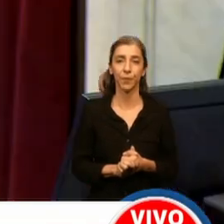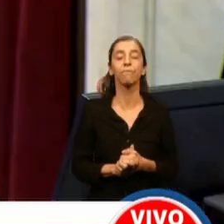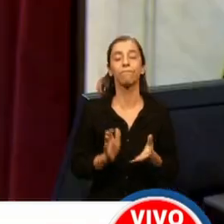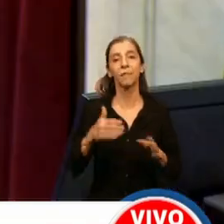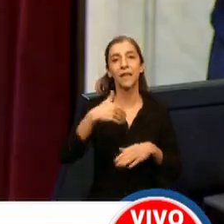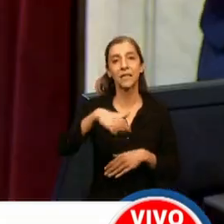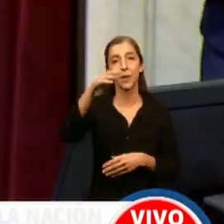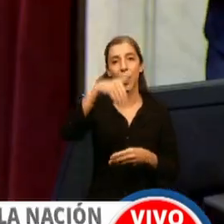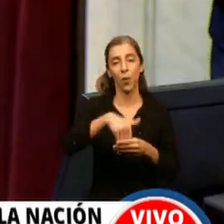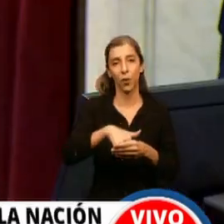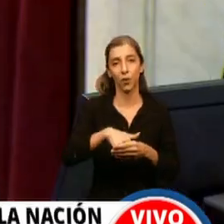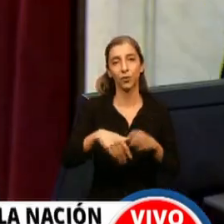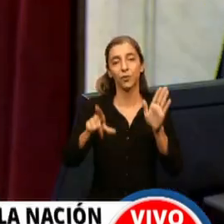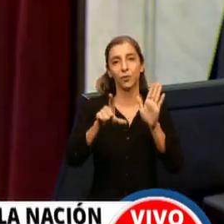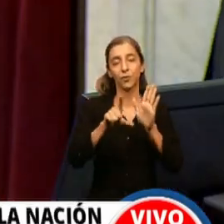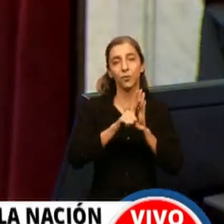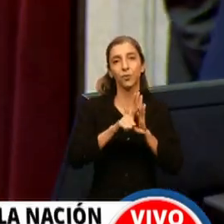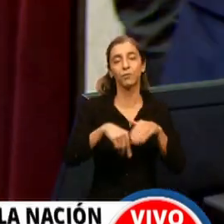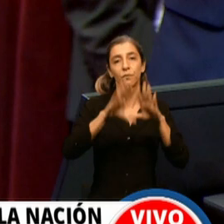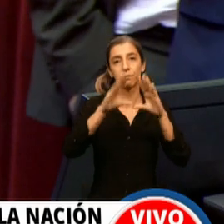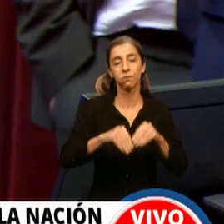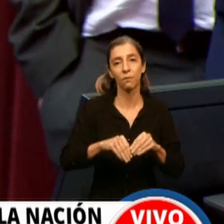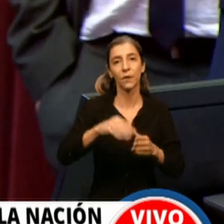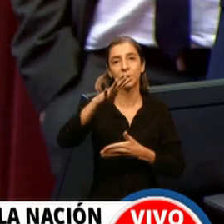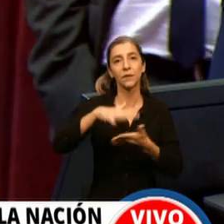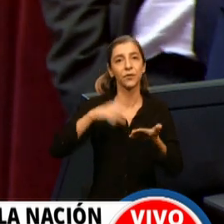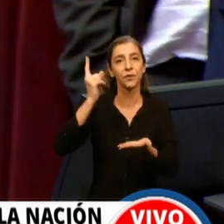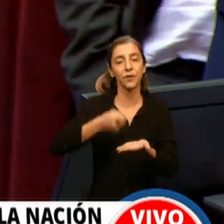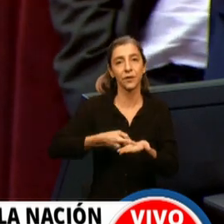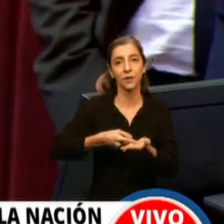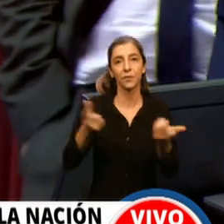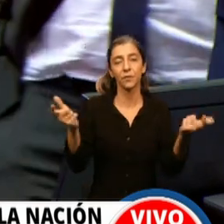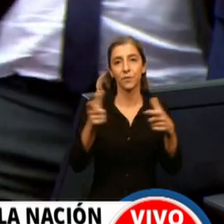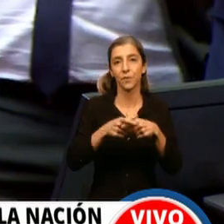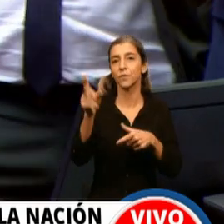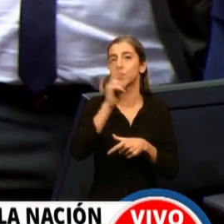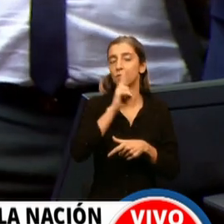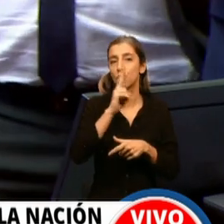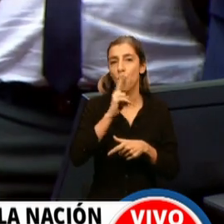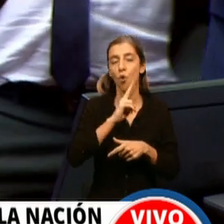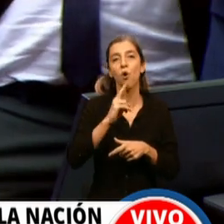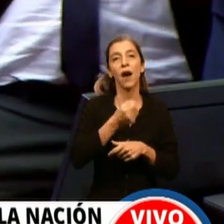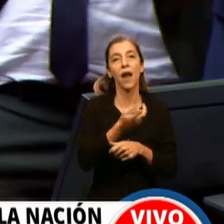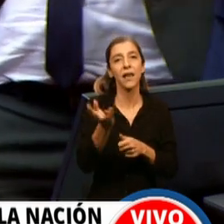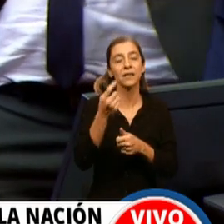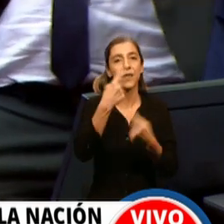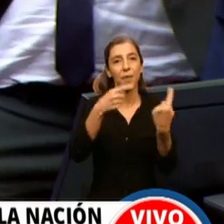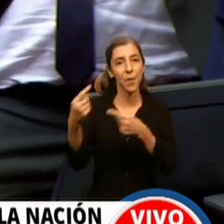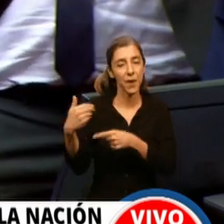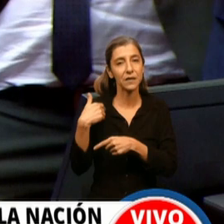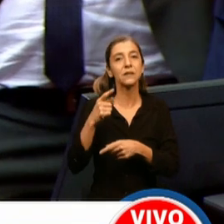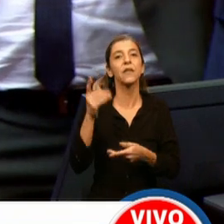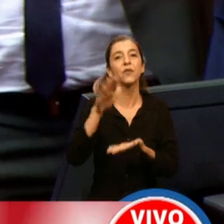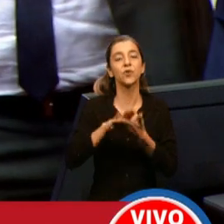se va a votar en general el dictamen de las comisiones de mujeres y diversidad y de comunicaciones e